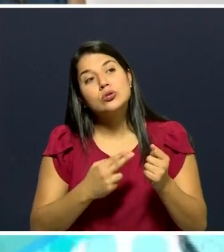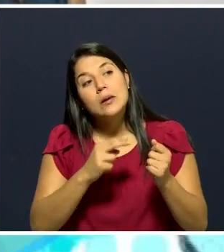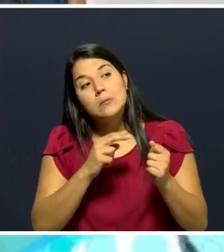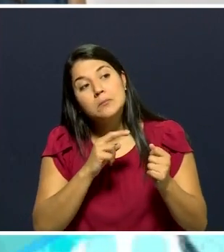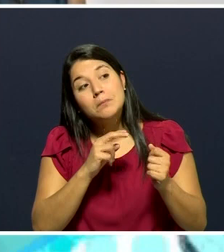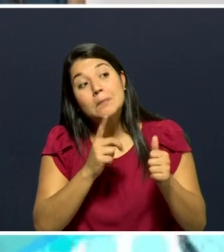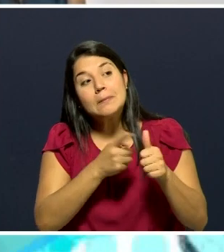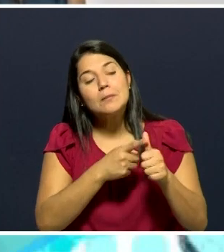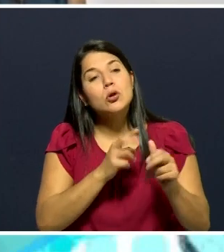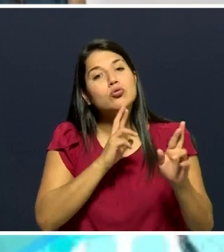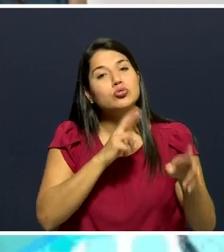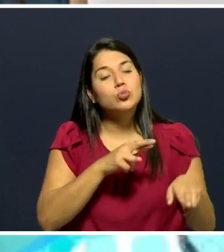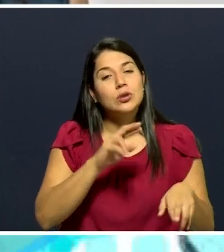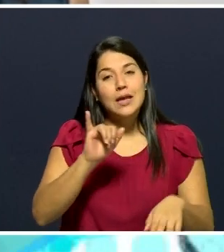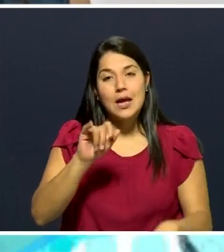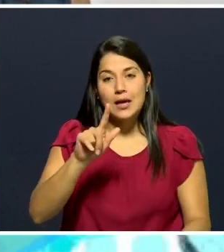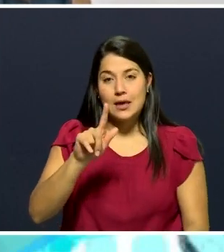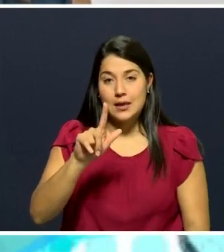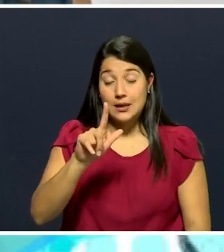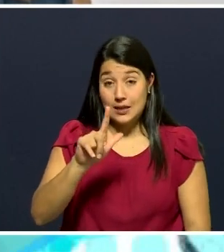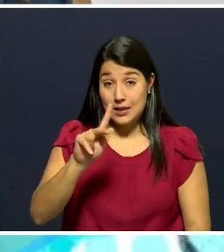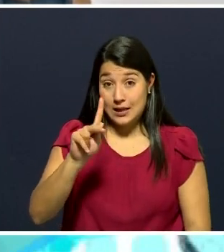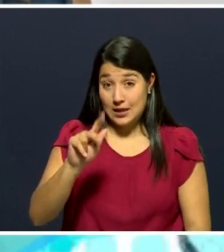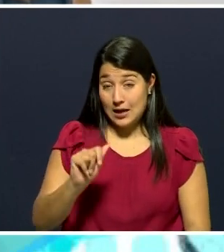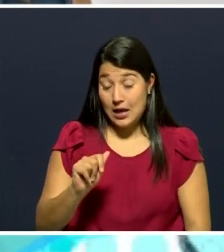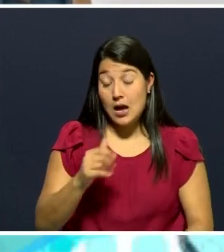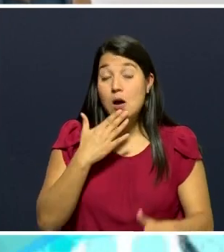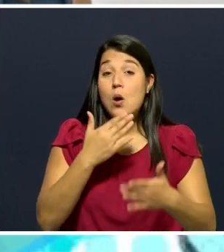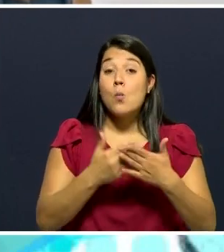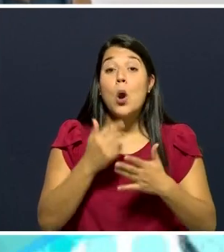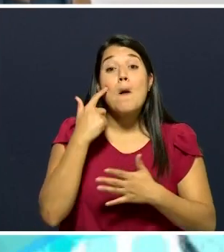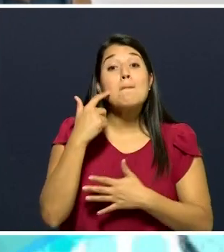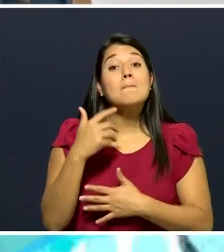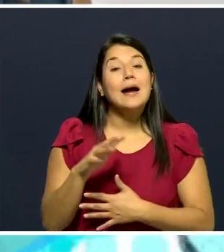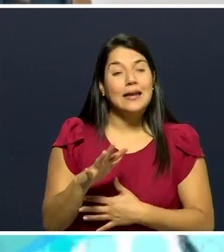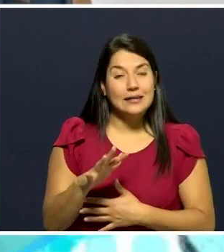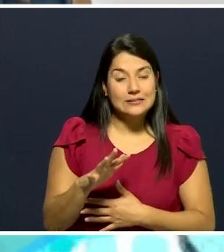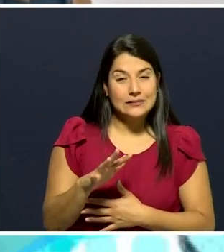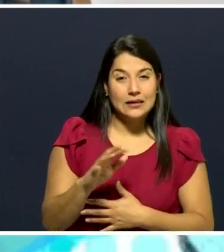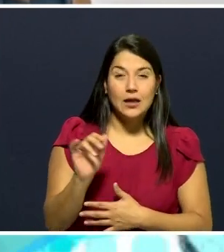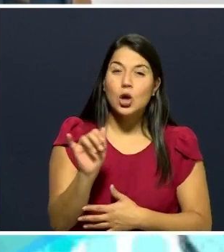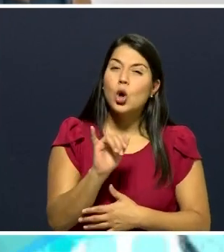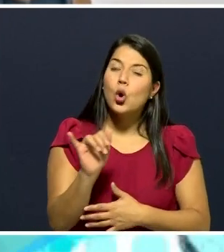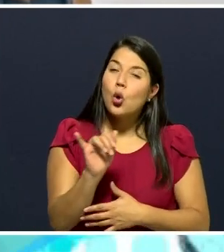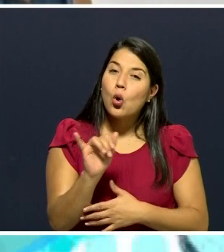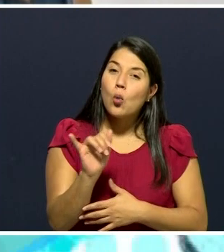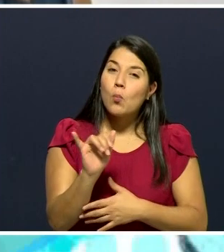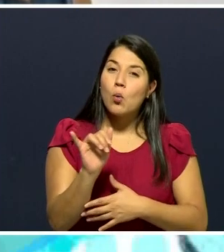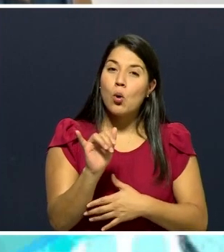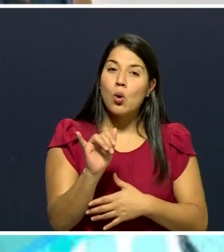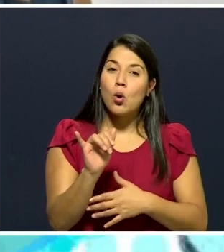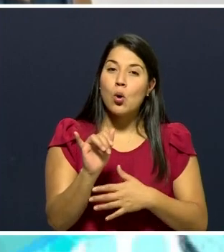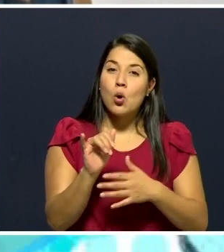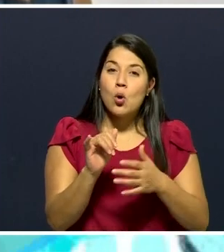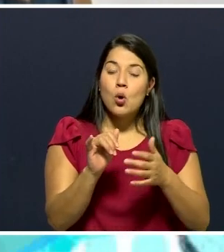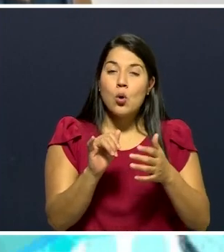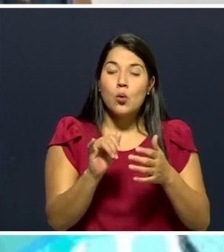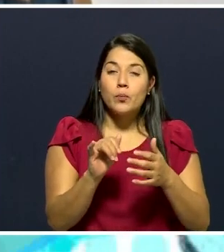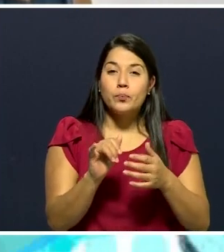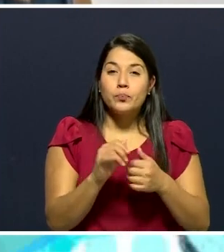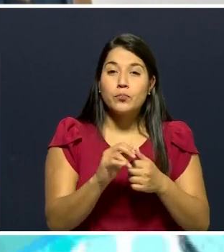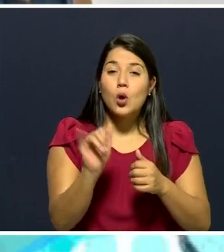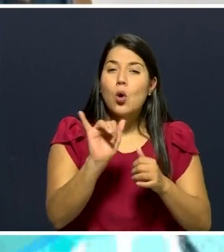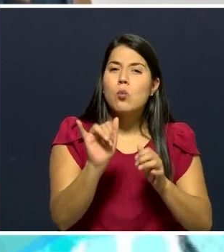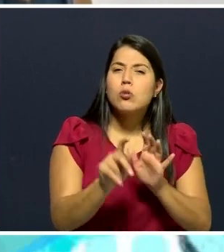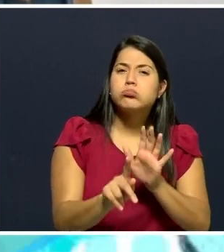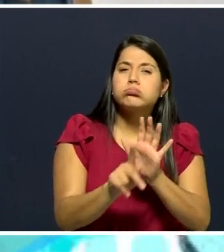arranque con la respuesta, es, bueno, parece haber una especie de voto de censura a